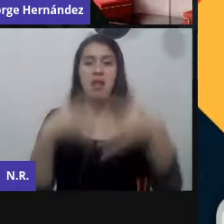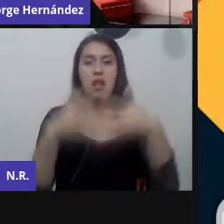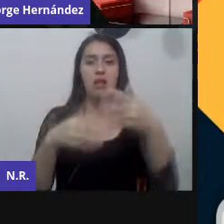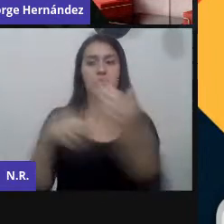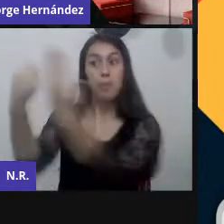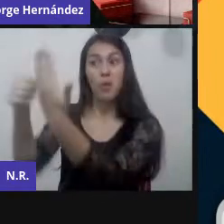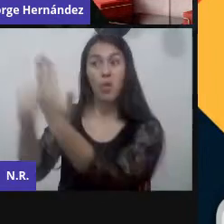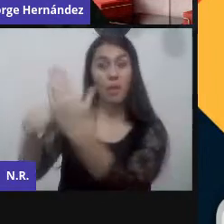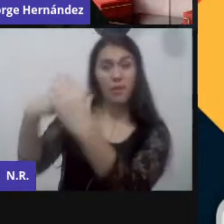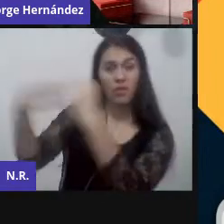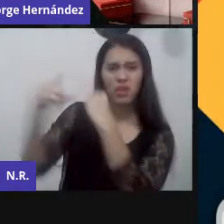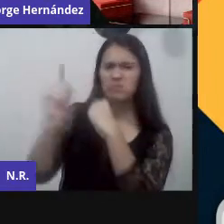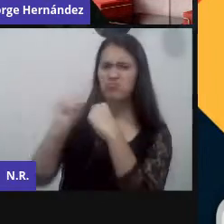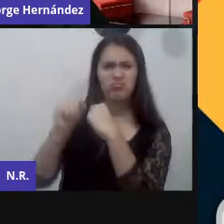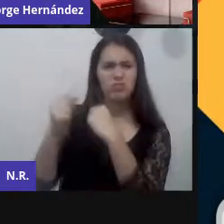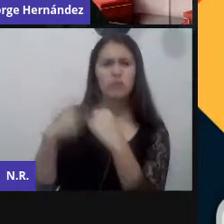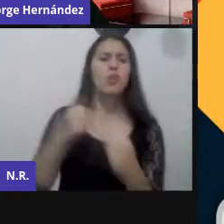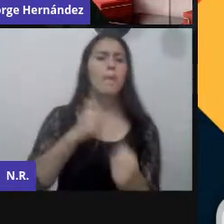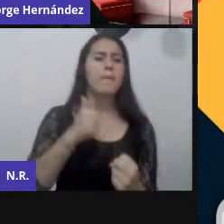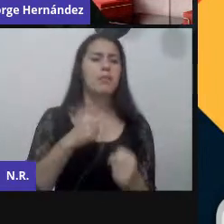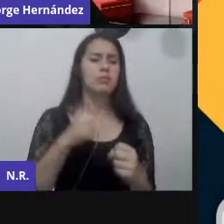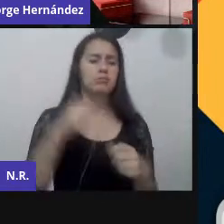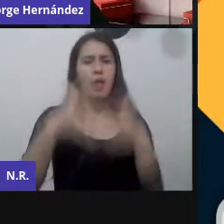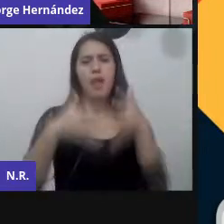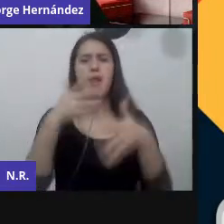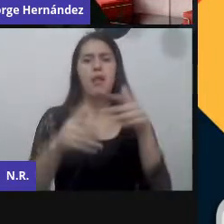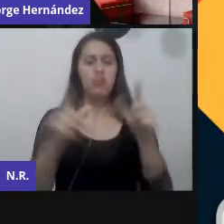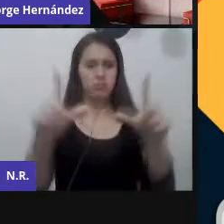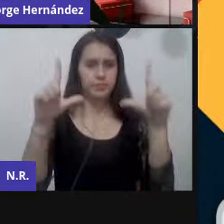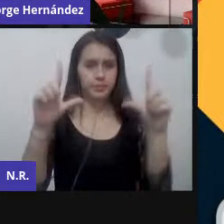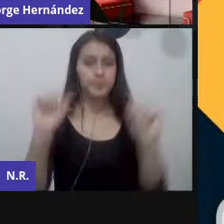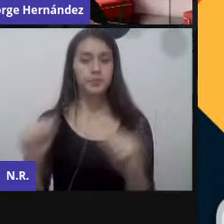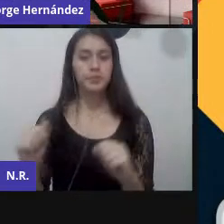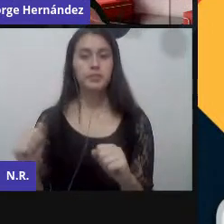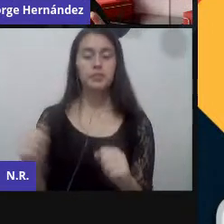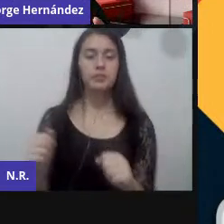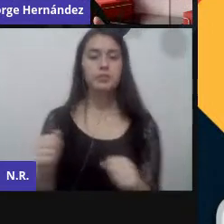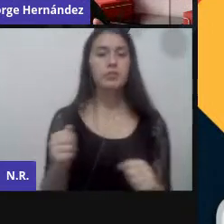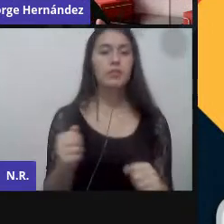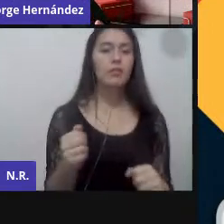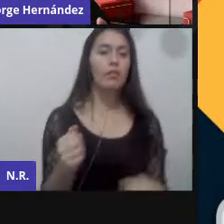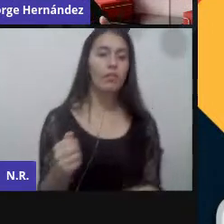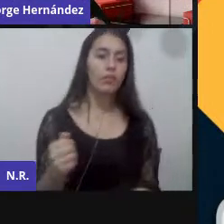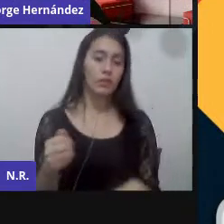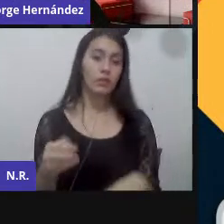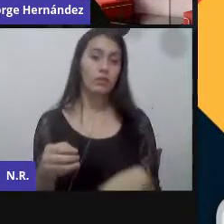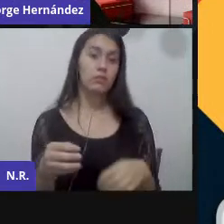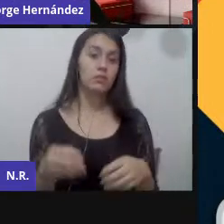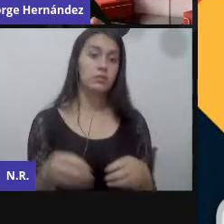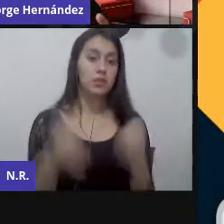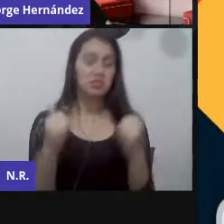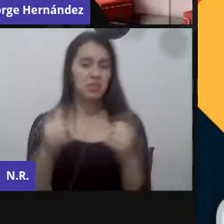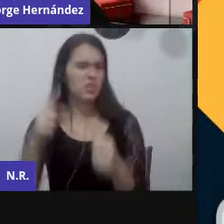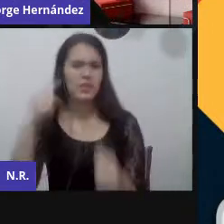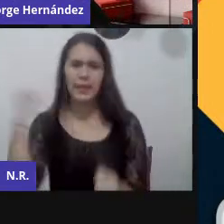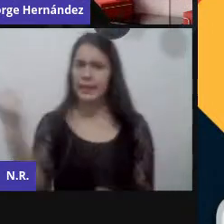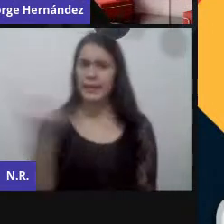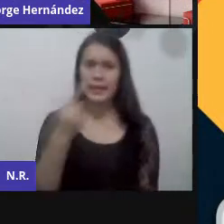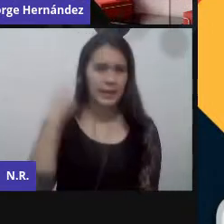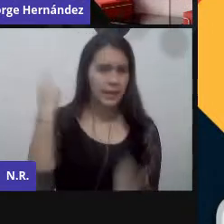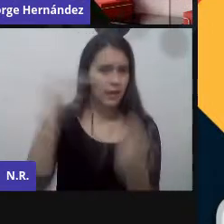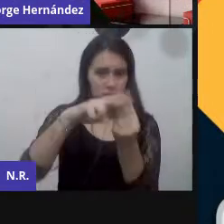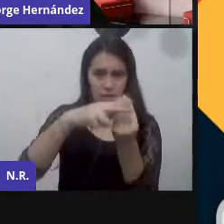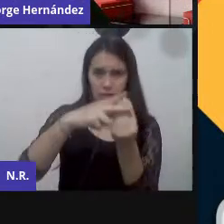externos. Entonces, esto que les vamos a estar hablando nosotros es a grosso modo cada una de las